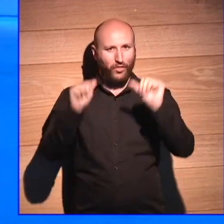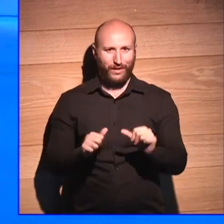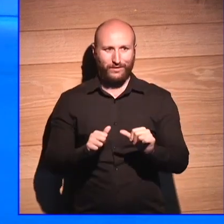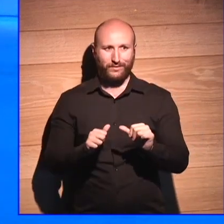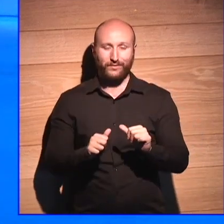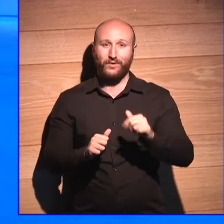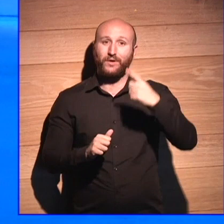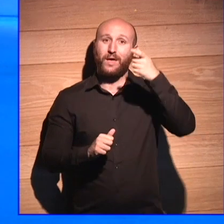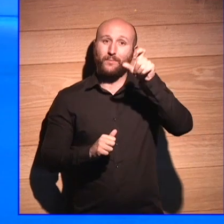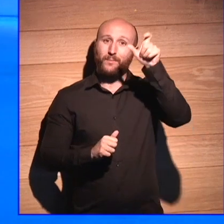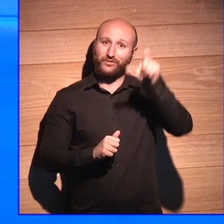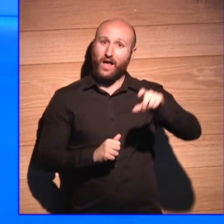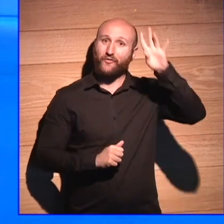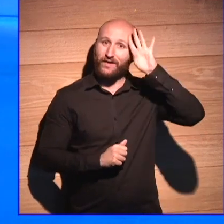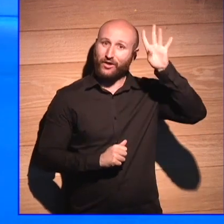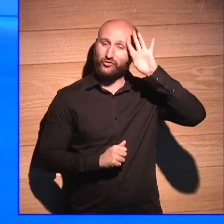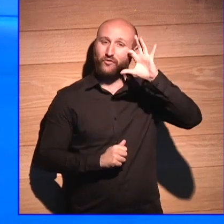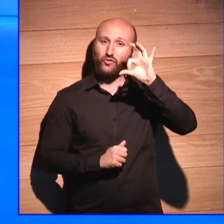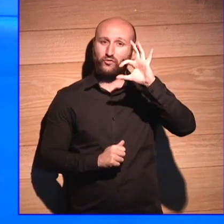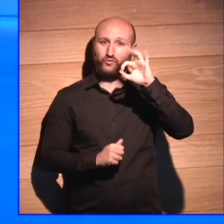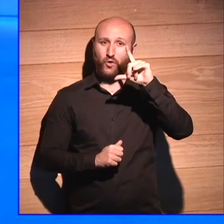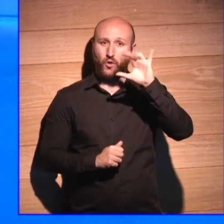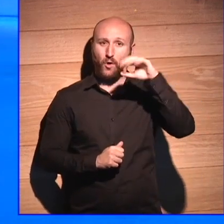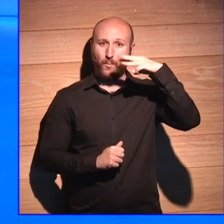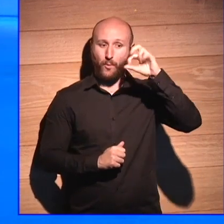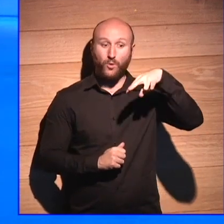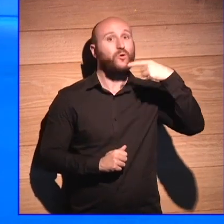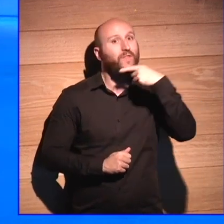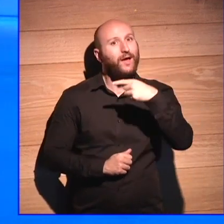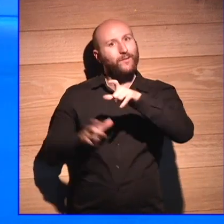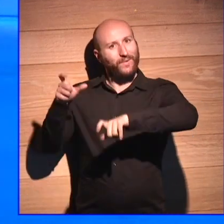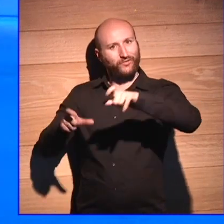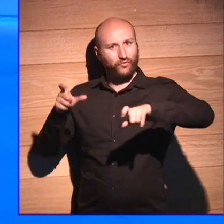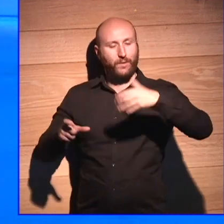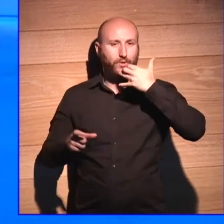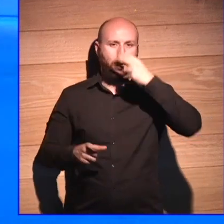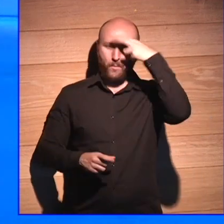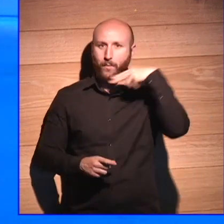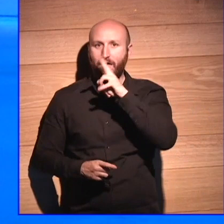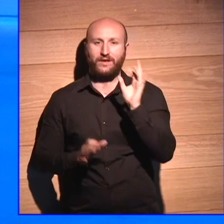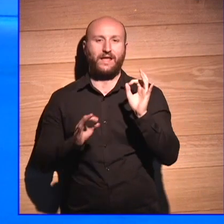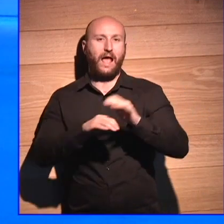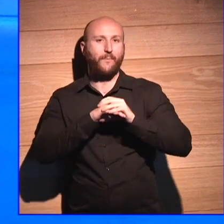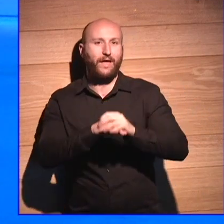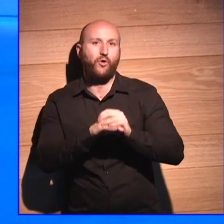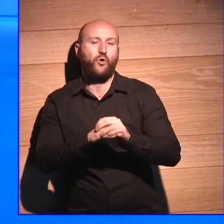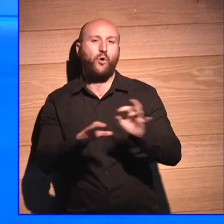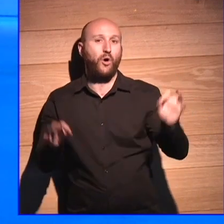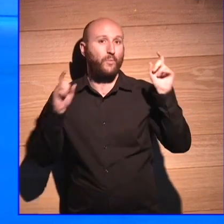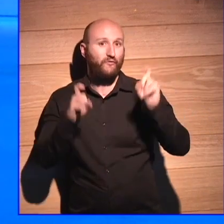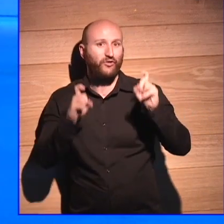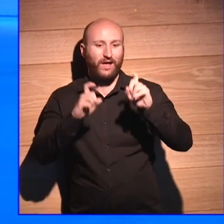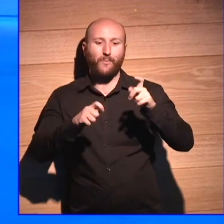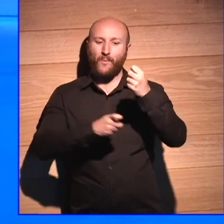es un filósofo, lo dijo en relación a las personas, es decir, nuestros padres, nuestros amigos, nuestros profesores, pues nos